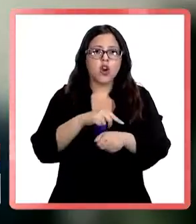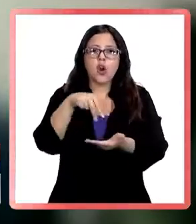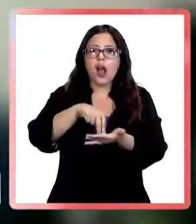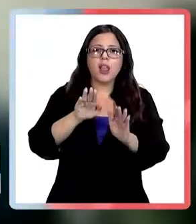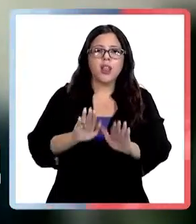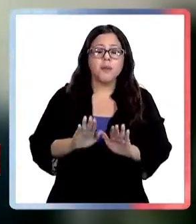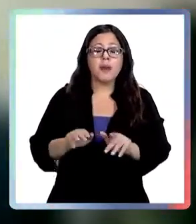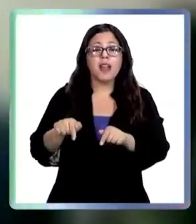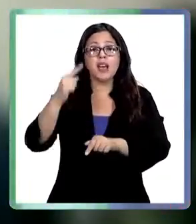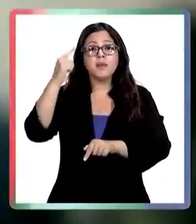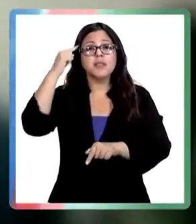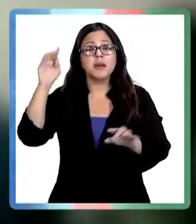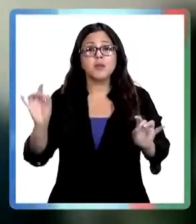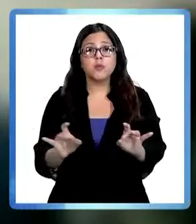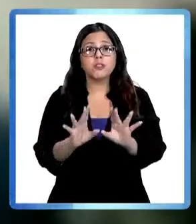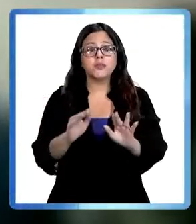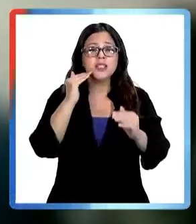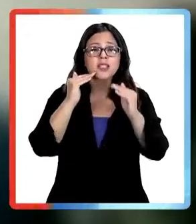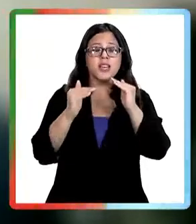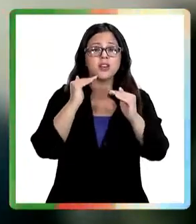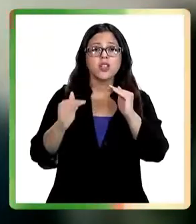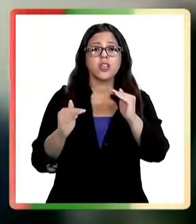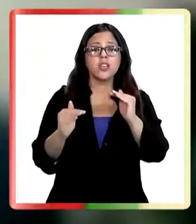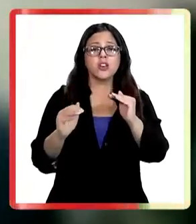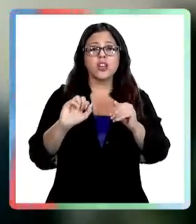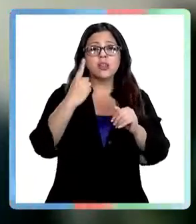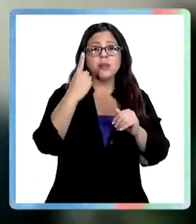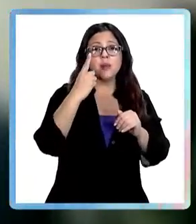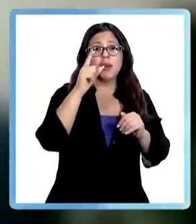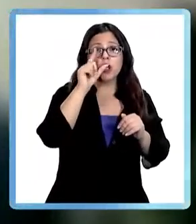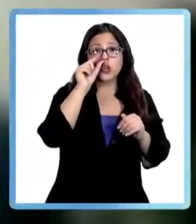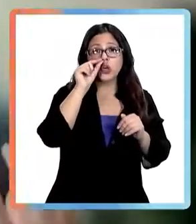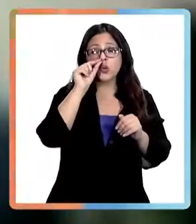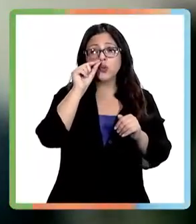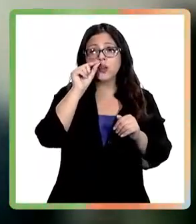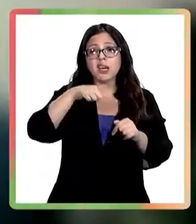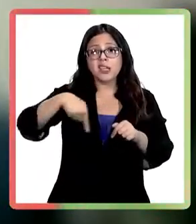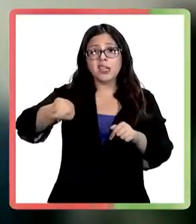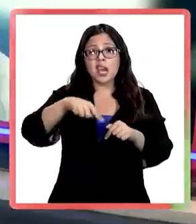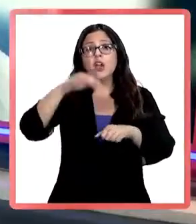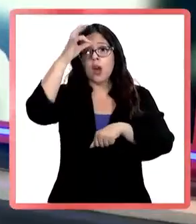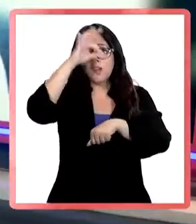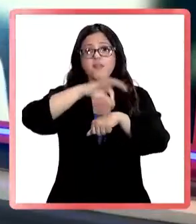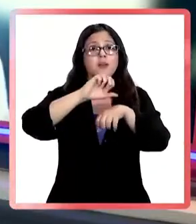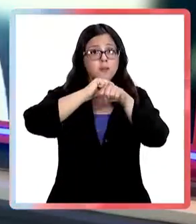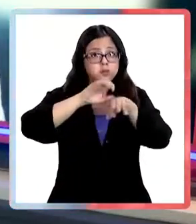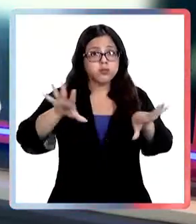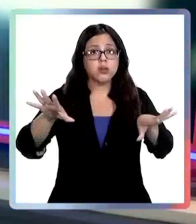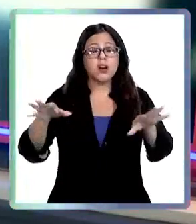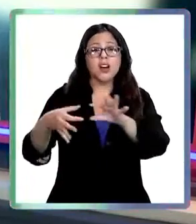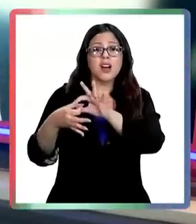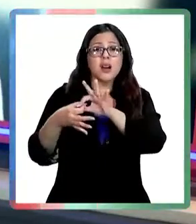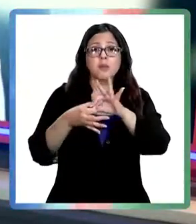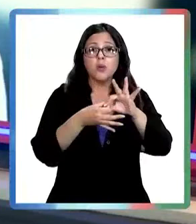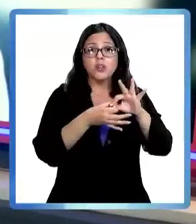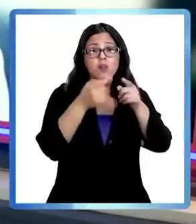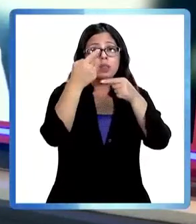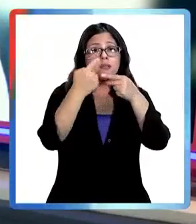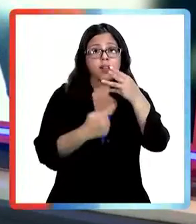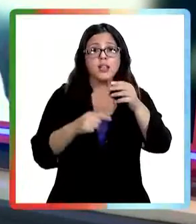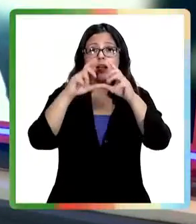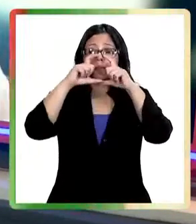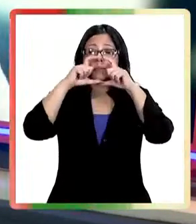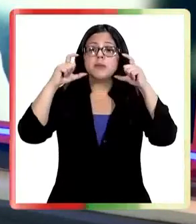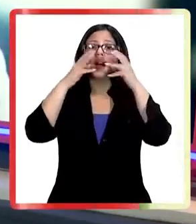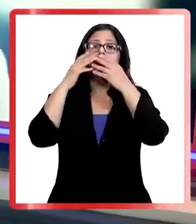debe principalmente que los niños el 1 de octubre, que son los principales transmisores por distintas razones, se sacaron la mascarilla.